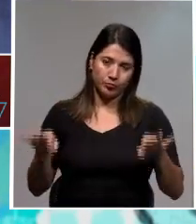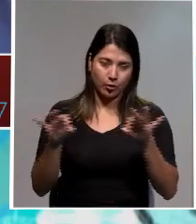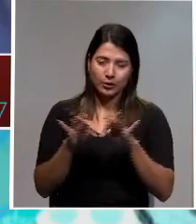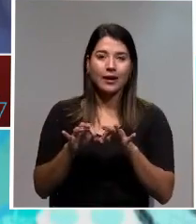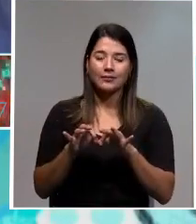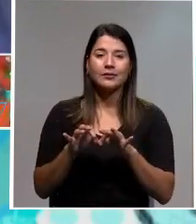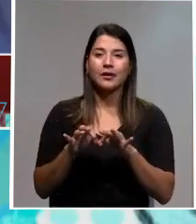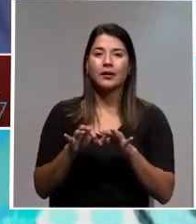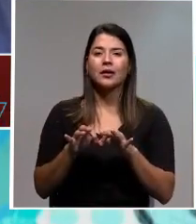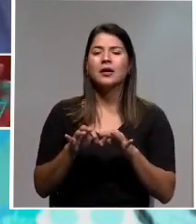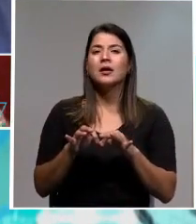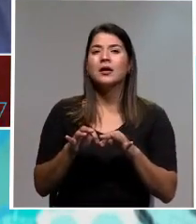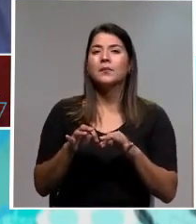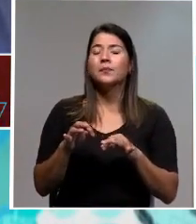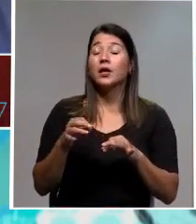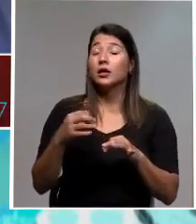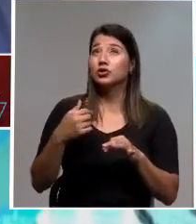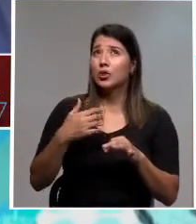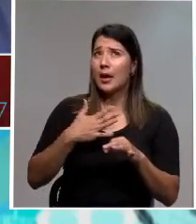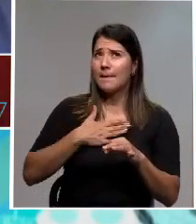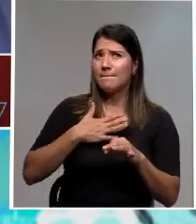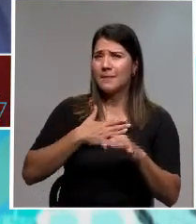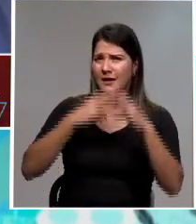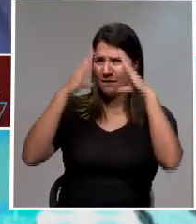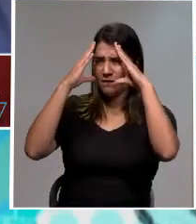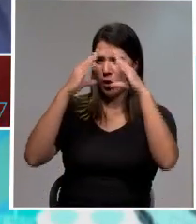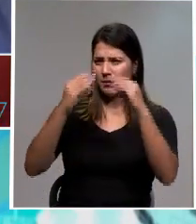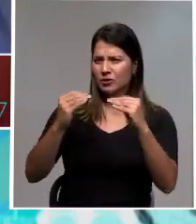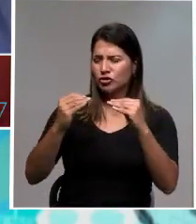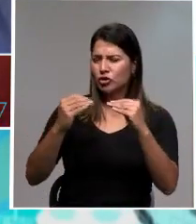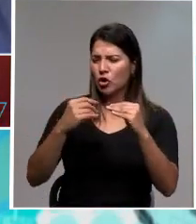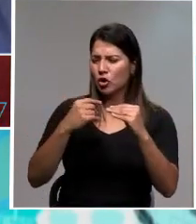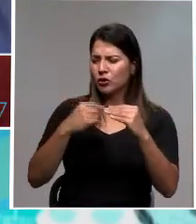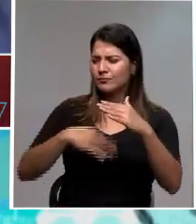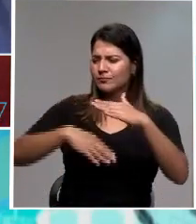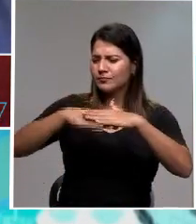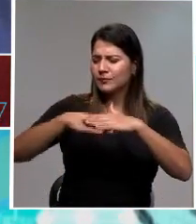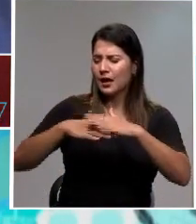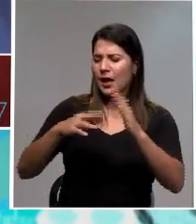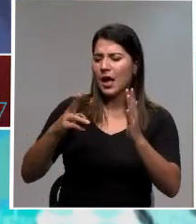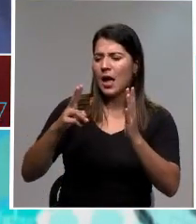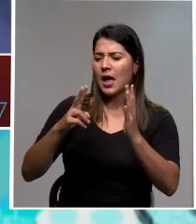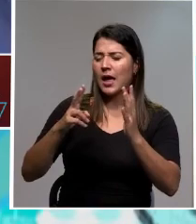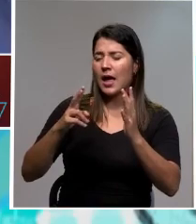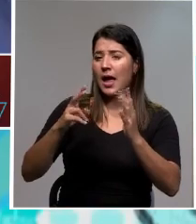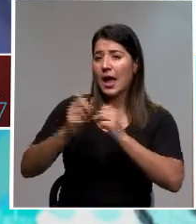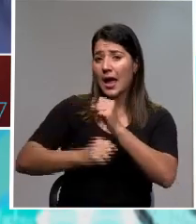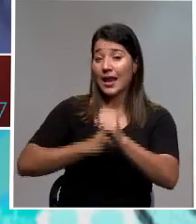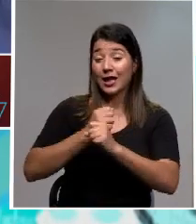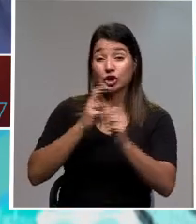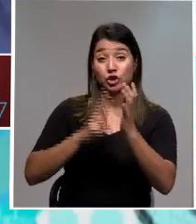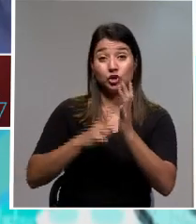Estamos hablando posiblemente, yo las cifras que daba eran para el año 2019,